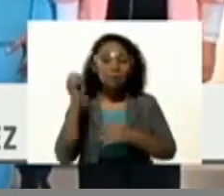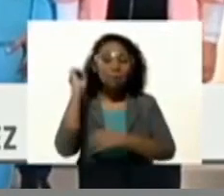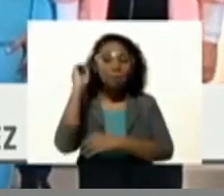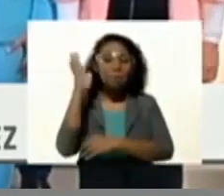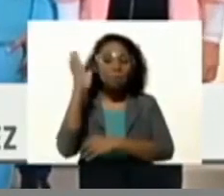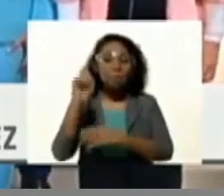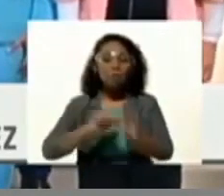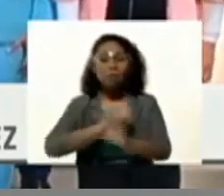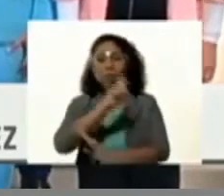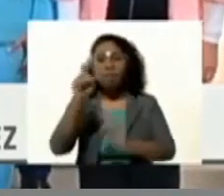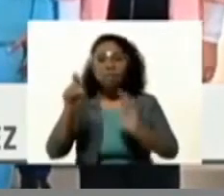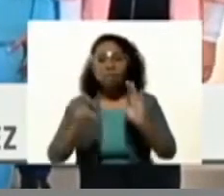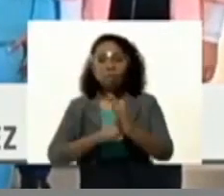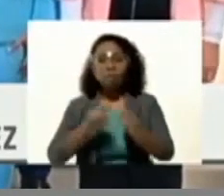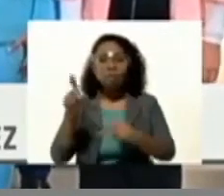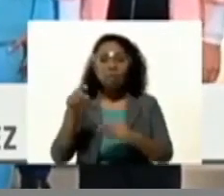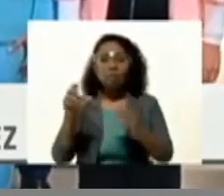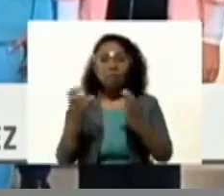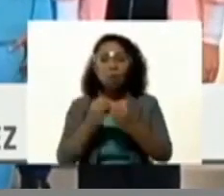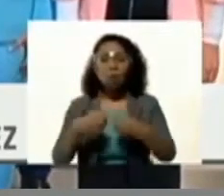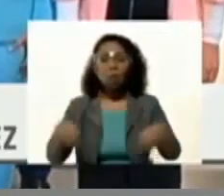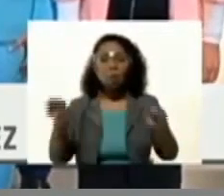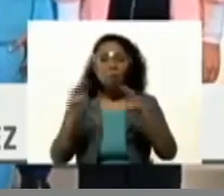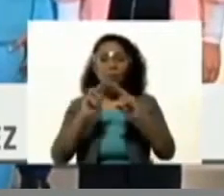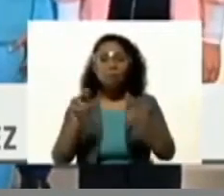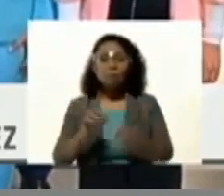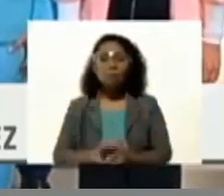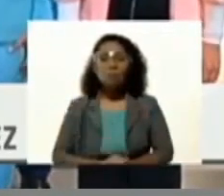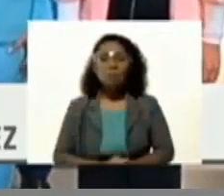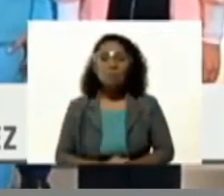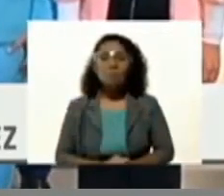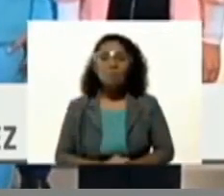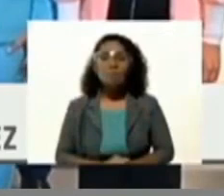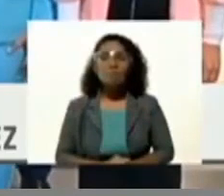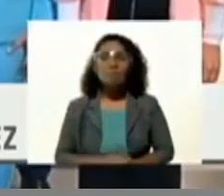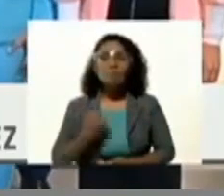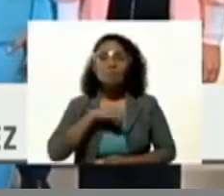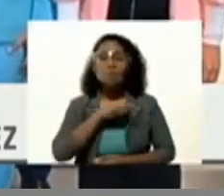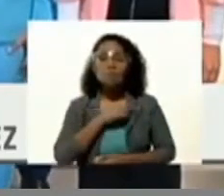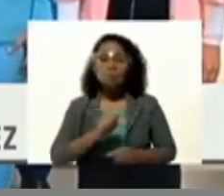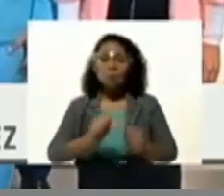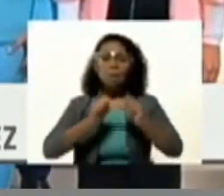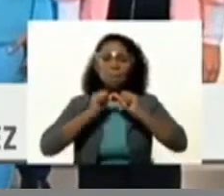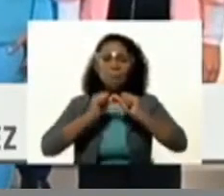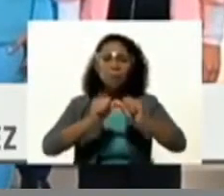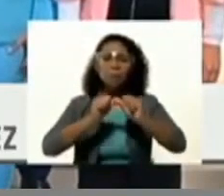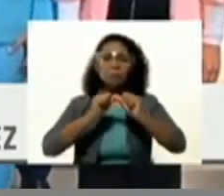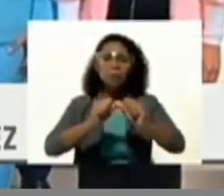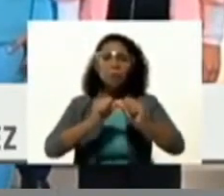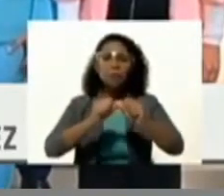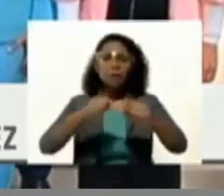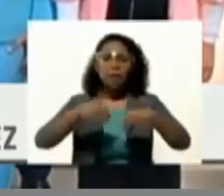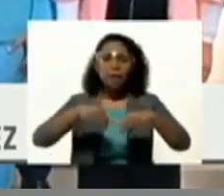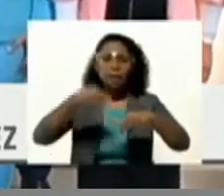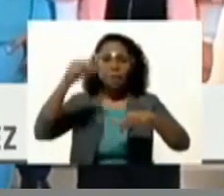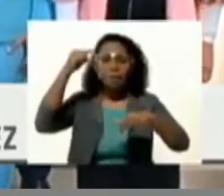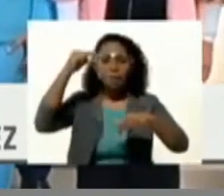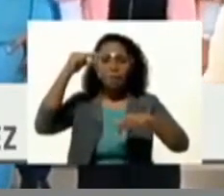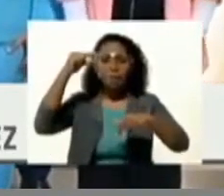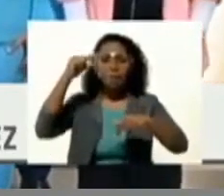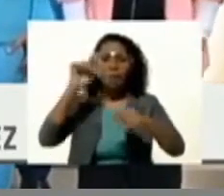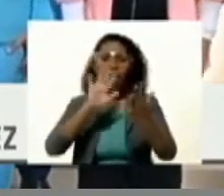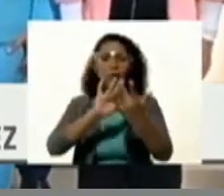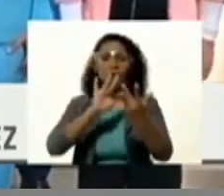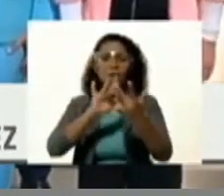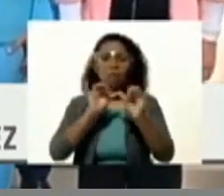Asamblea General de Naciones Unidas. Nos hemos mantenido estos días en